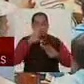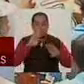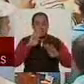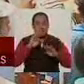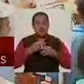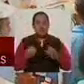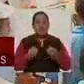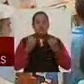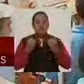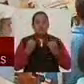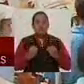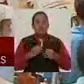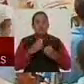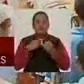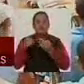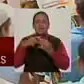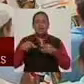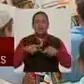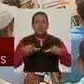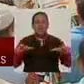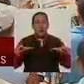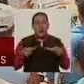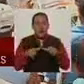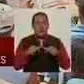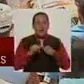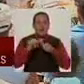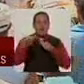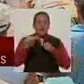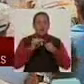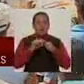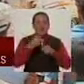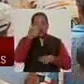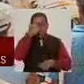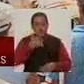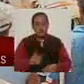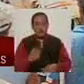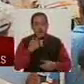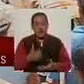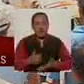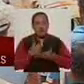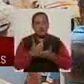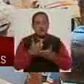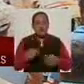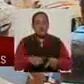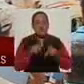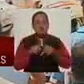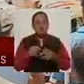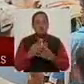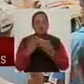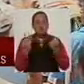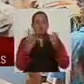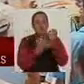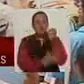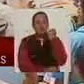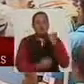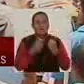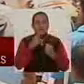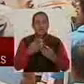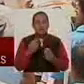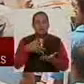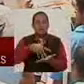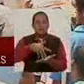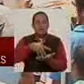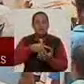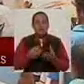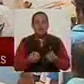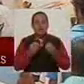zonas alejadas y en situación de pobreza y vulnerabilidad, como es la zona